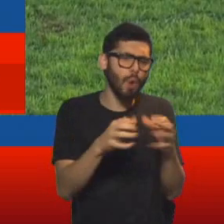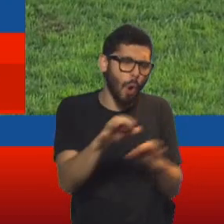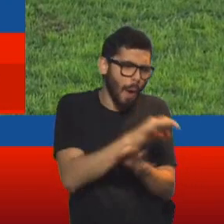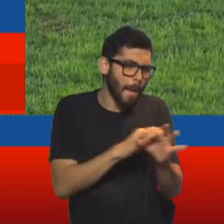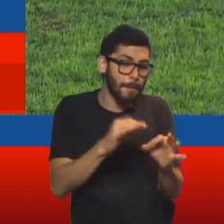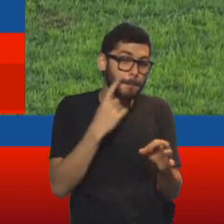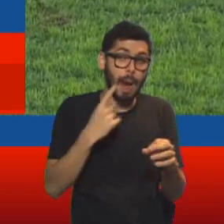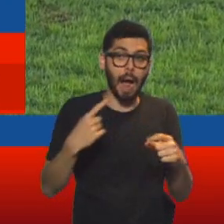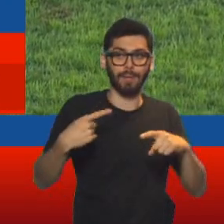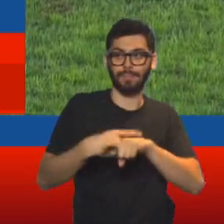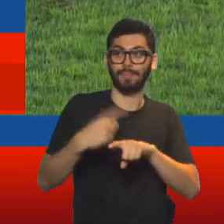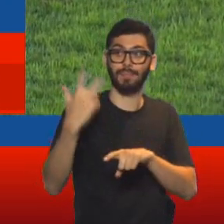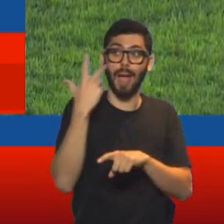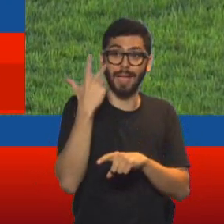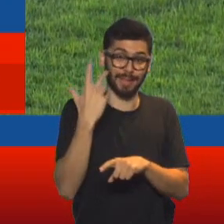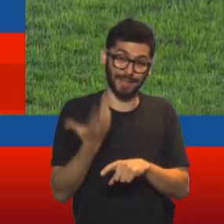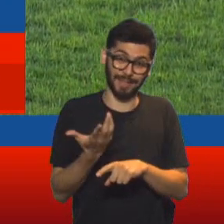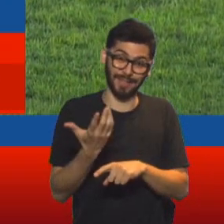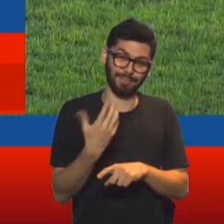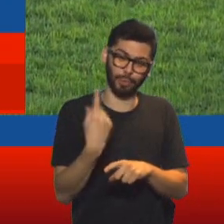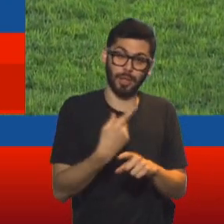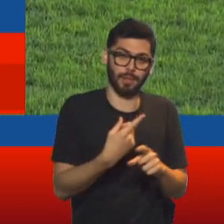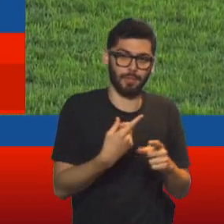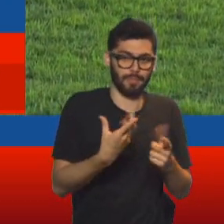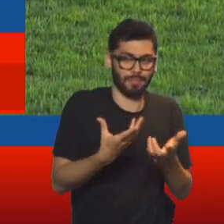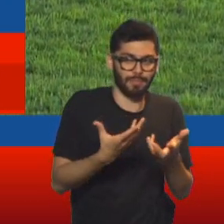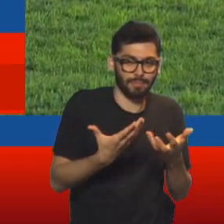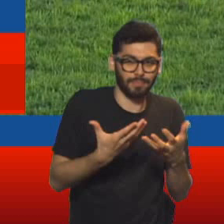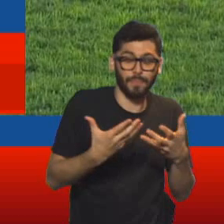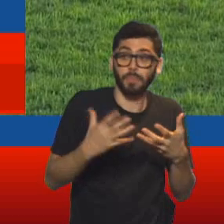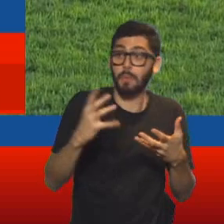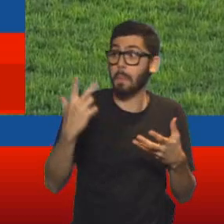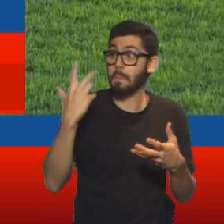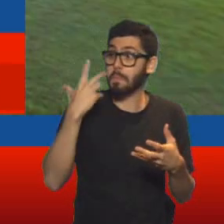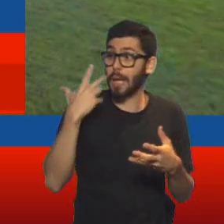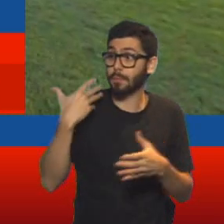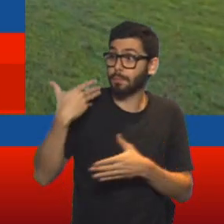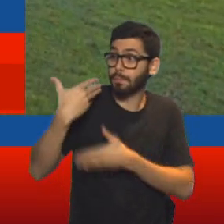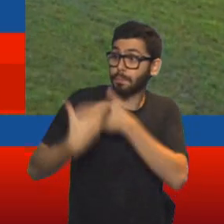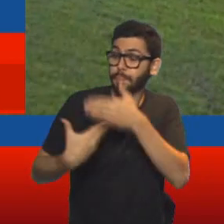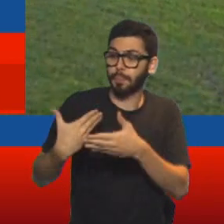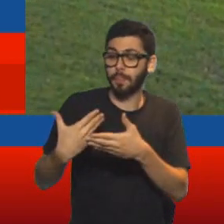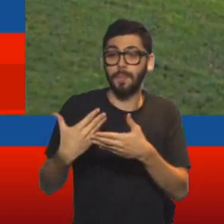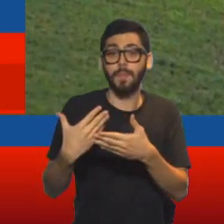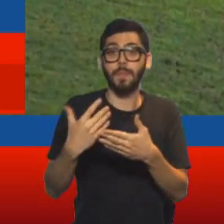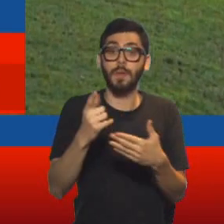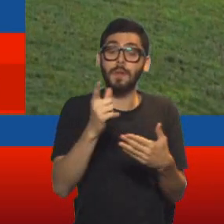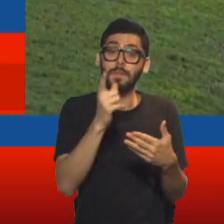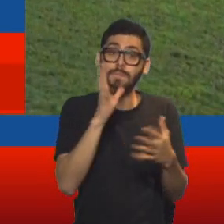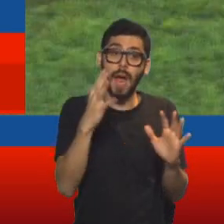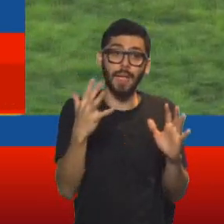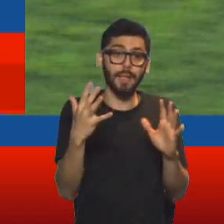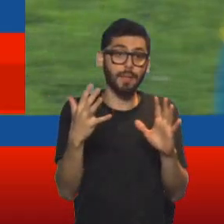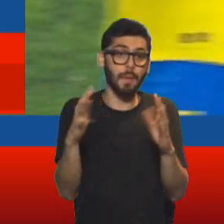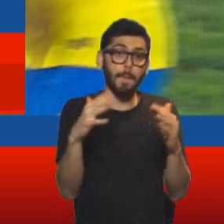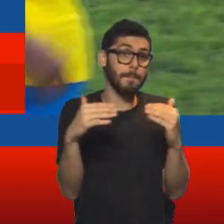Messi, porque todos estábamos convencidos. Bueno, con este nivel de Messi, podríamos decir que estamos muy parecidos a lo de